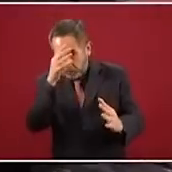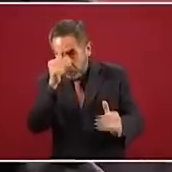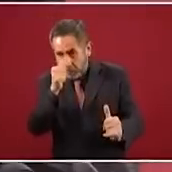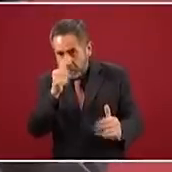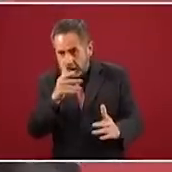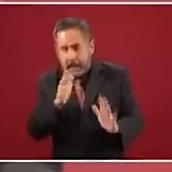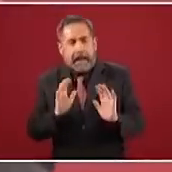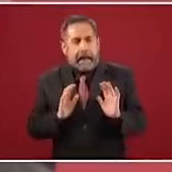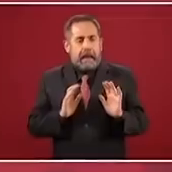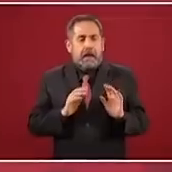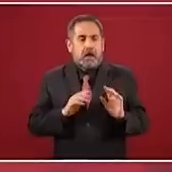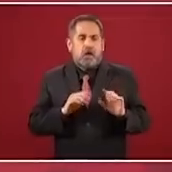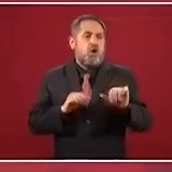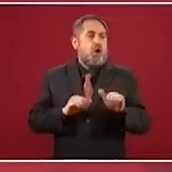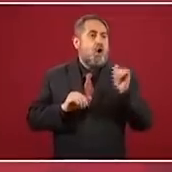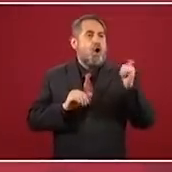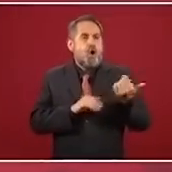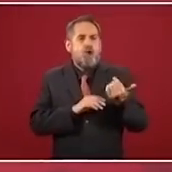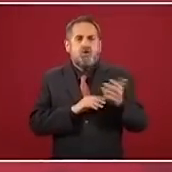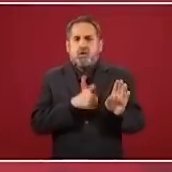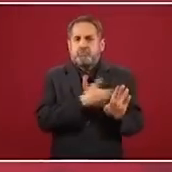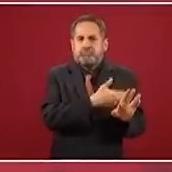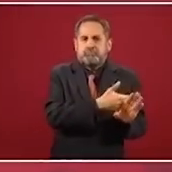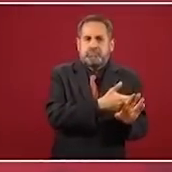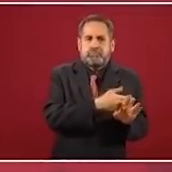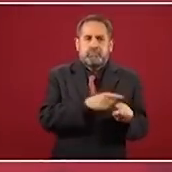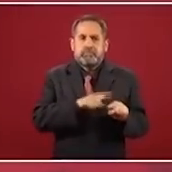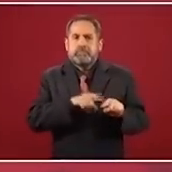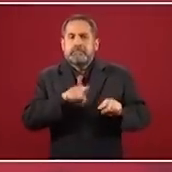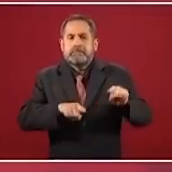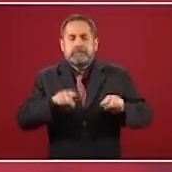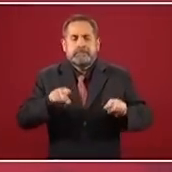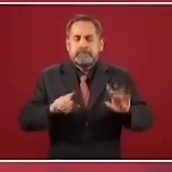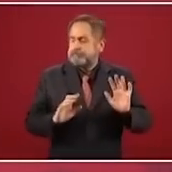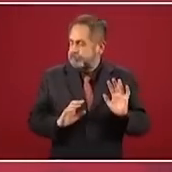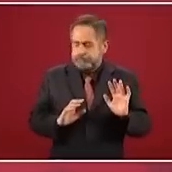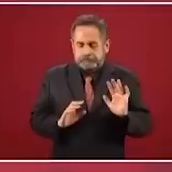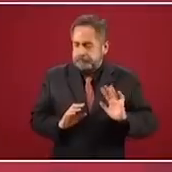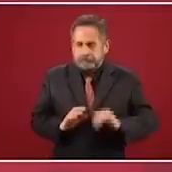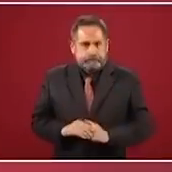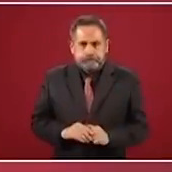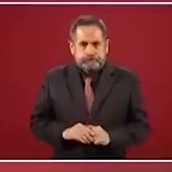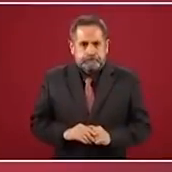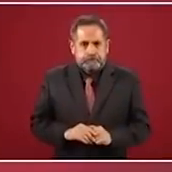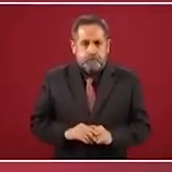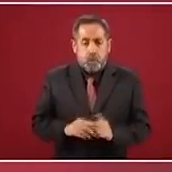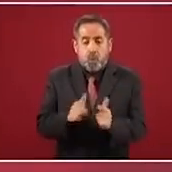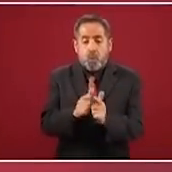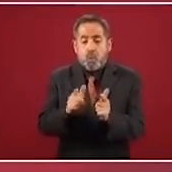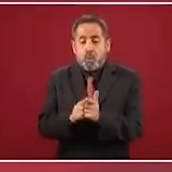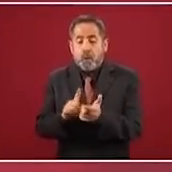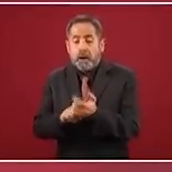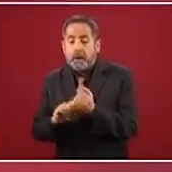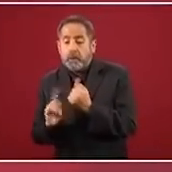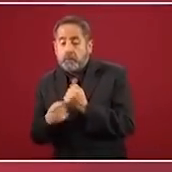con un grupo y se perseguía a los otros.